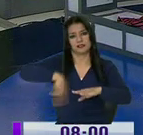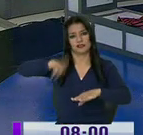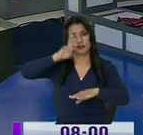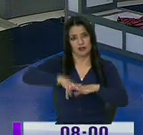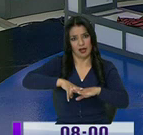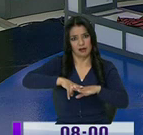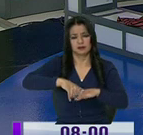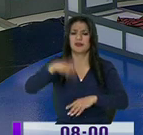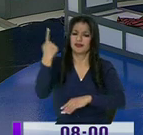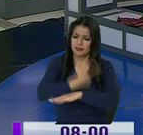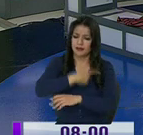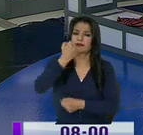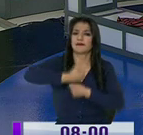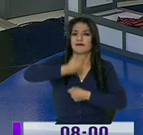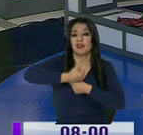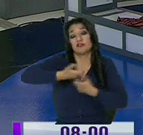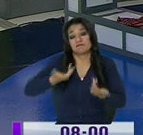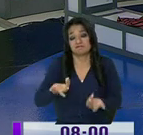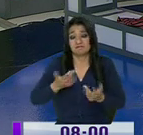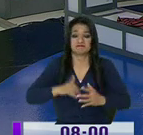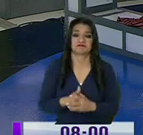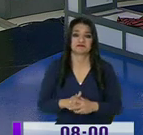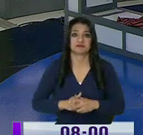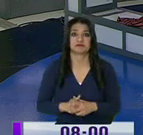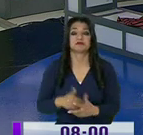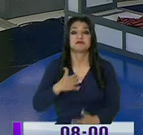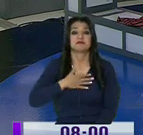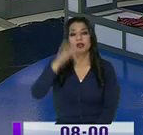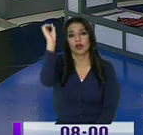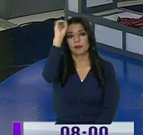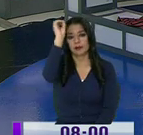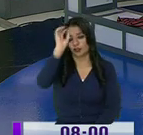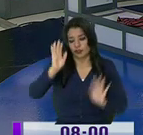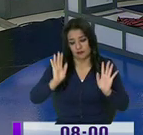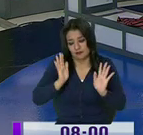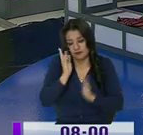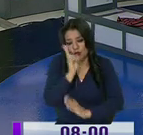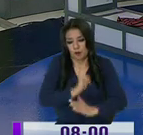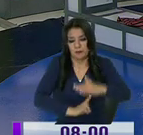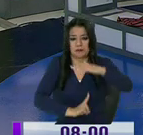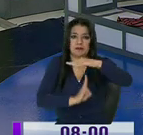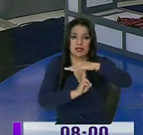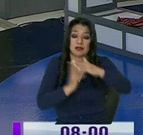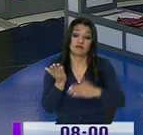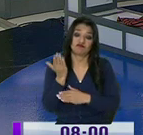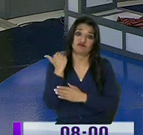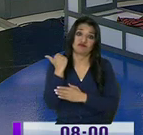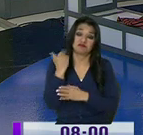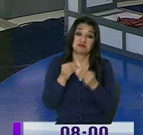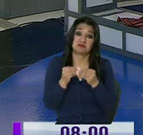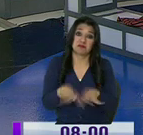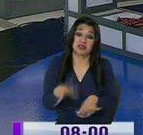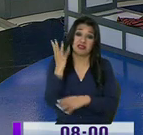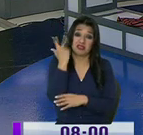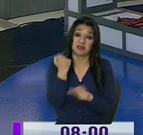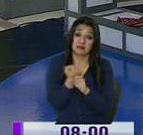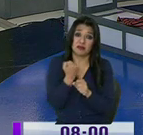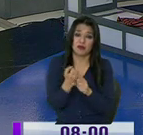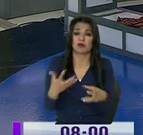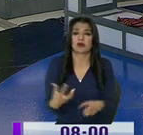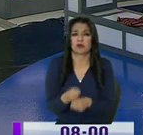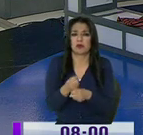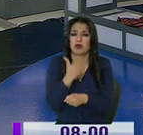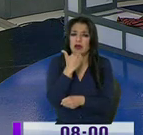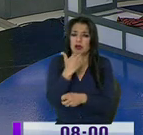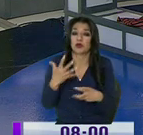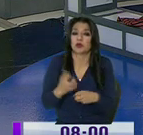día de trabajo nacional. Exactamente. Que mi opinión muy trabajo. Humilde. Para recuperar en alguito. En algo, ¿no? En alguito de